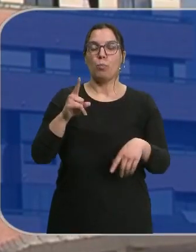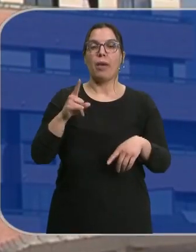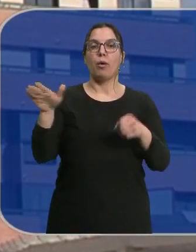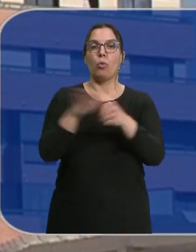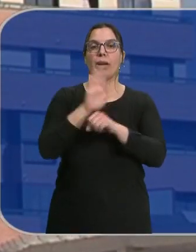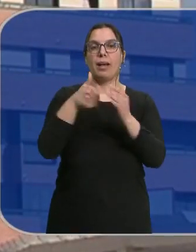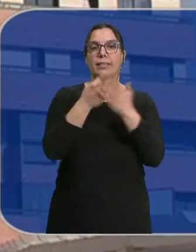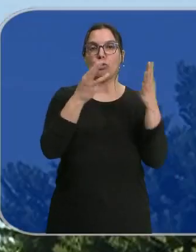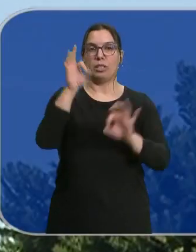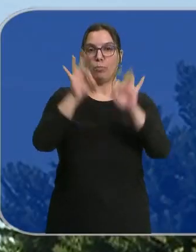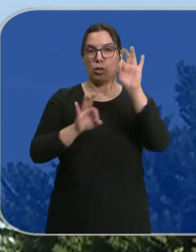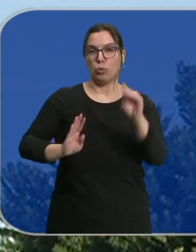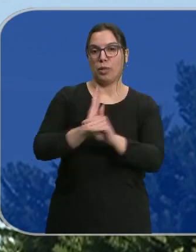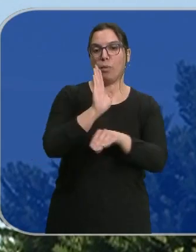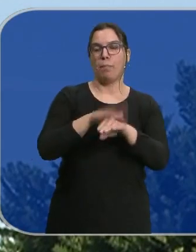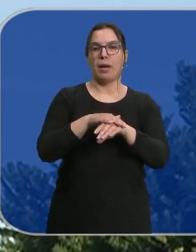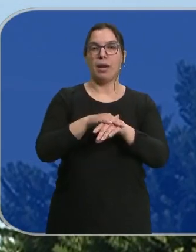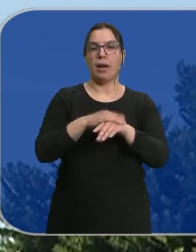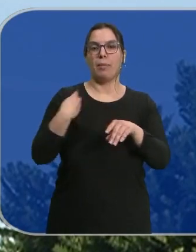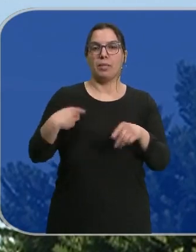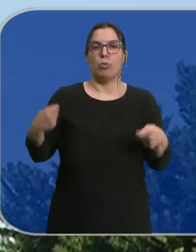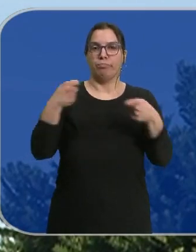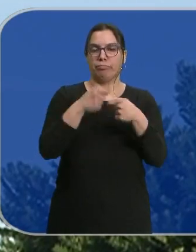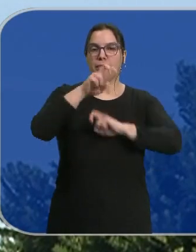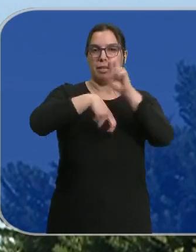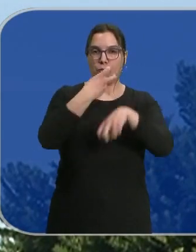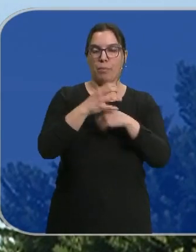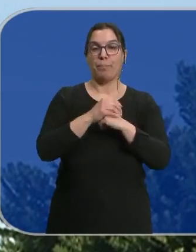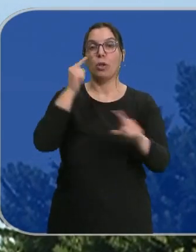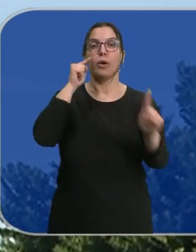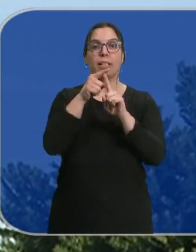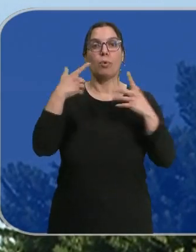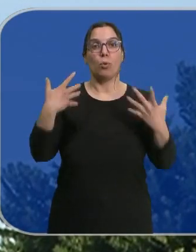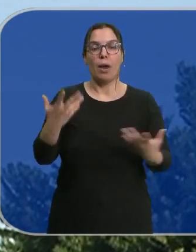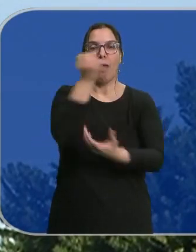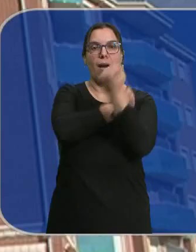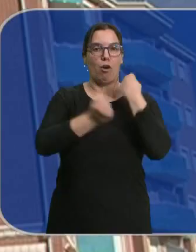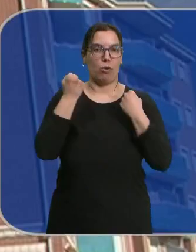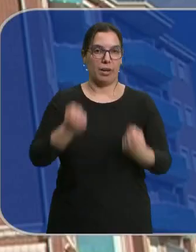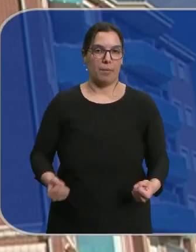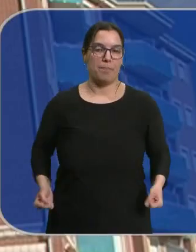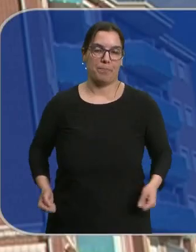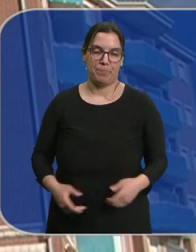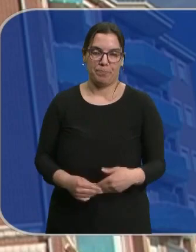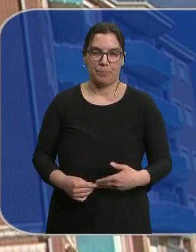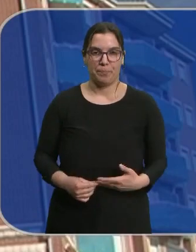un 80% de subvención para soportar la reforma. El objetivo es conseguir ahorro energético.